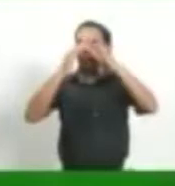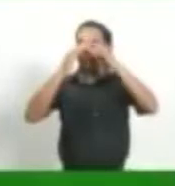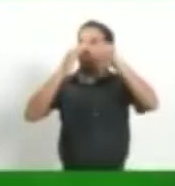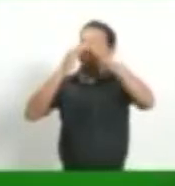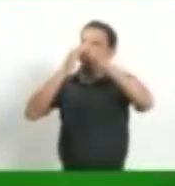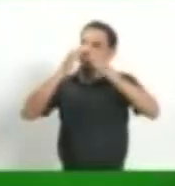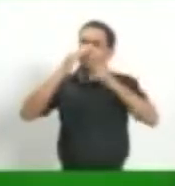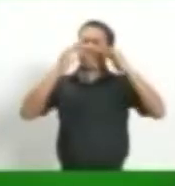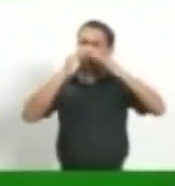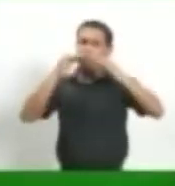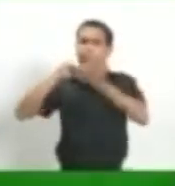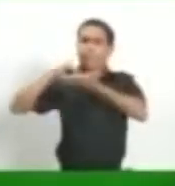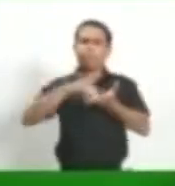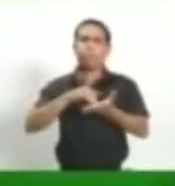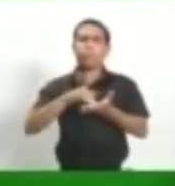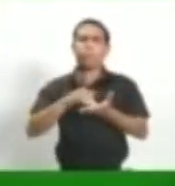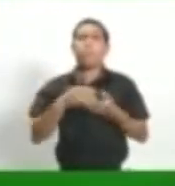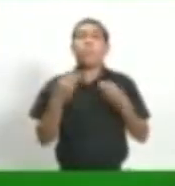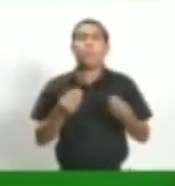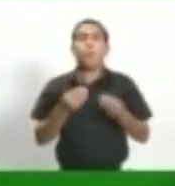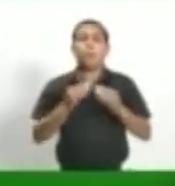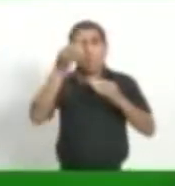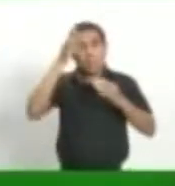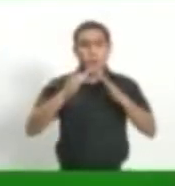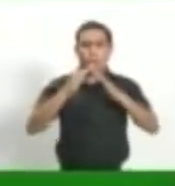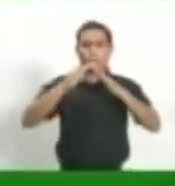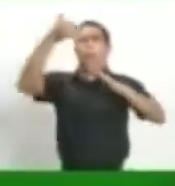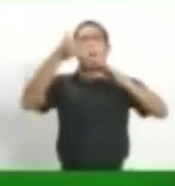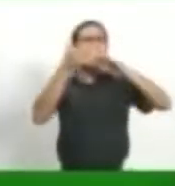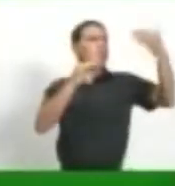muy bien para que estos